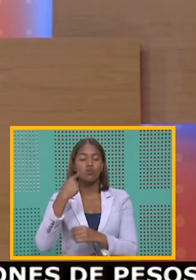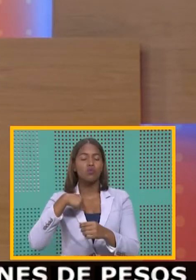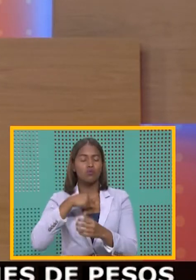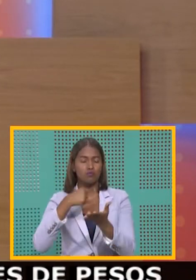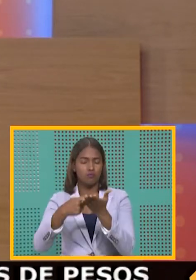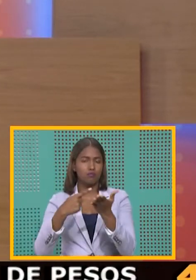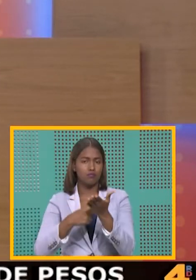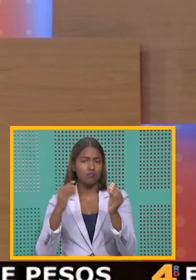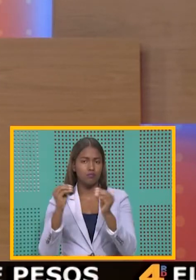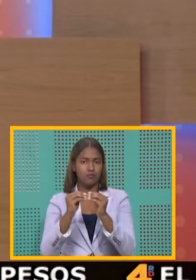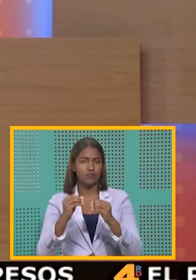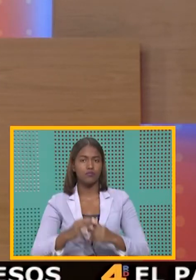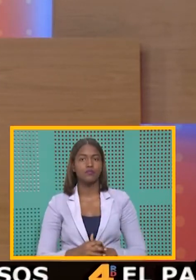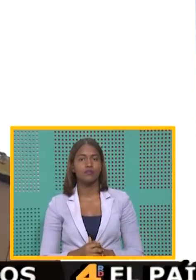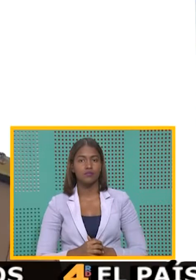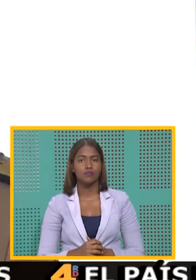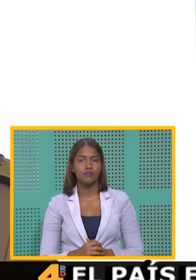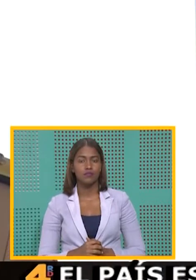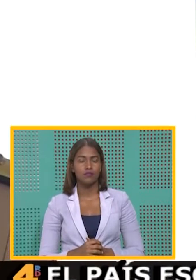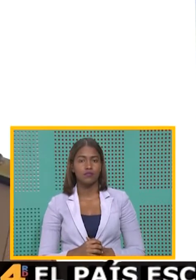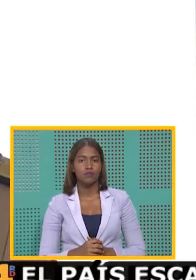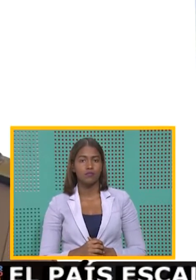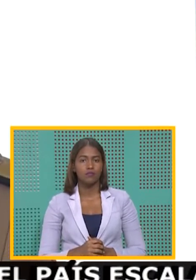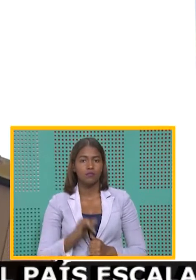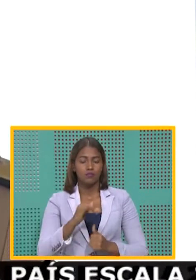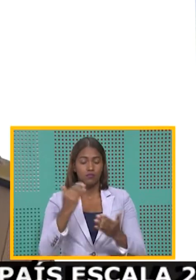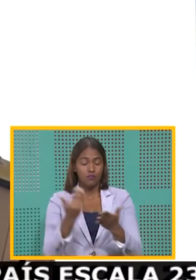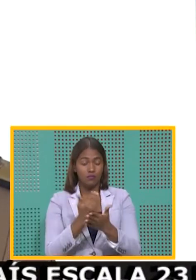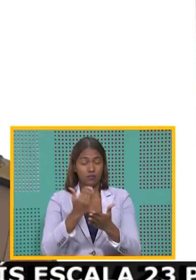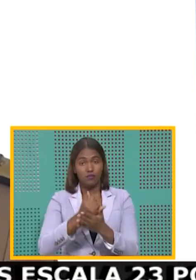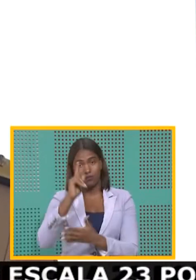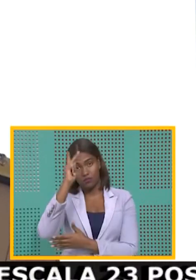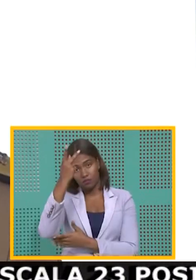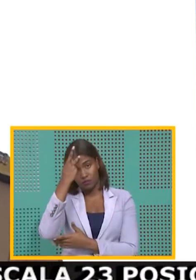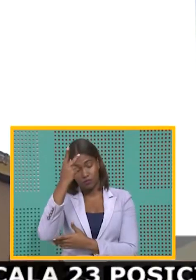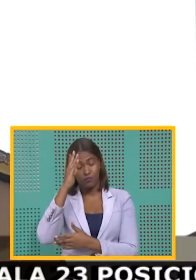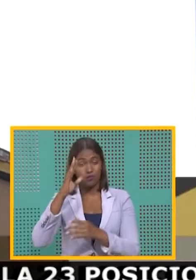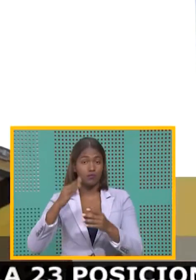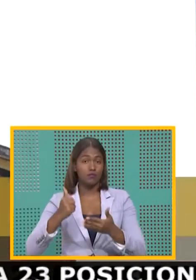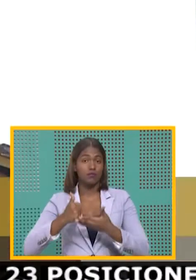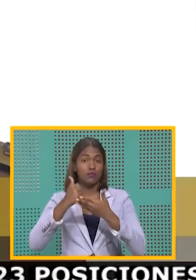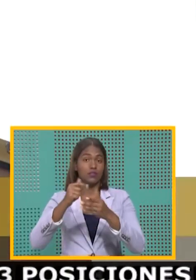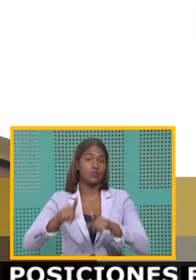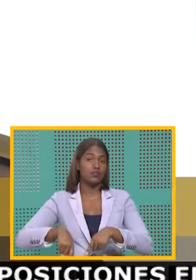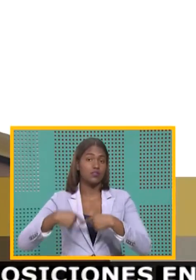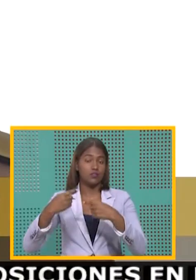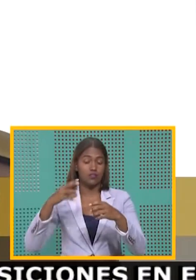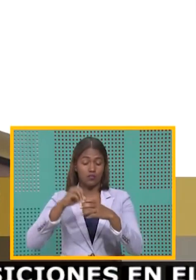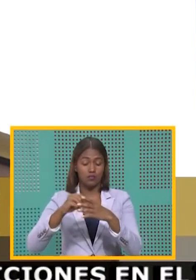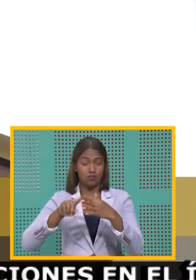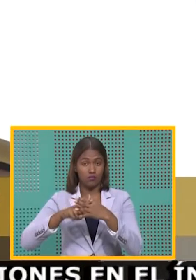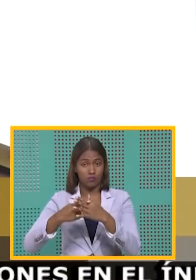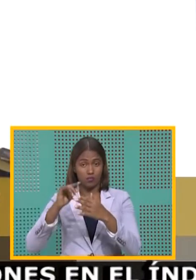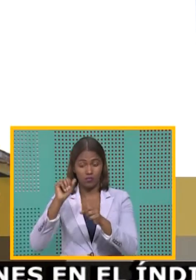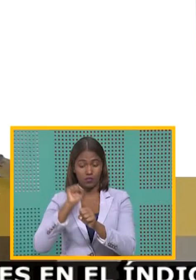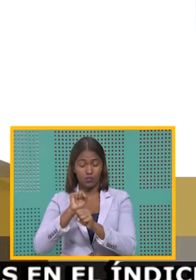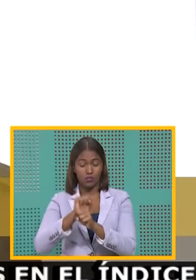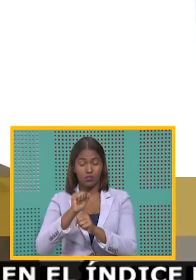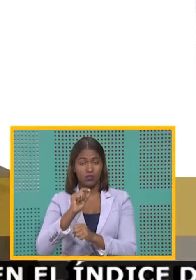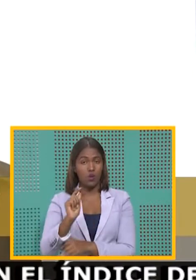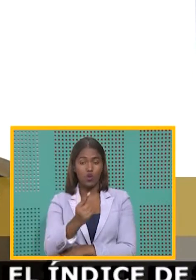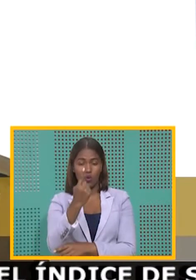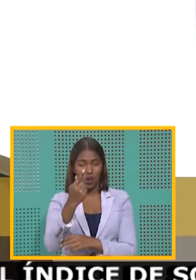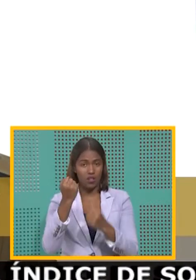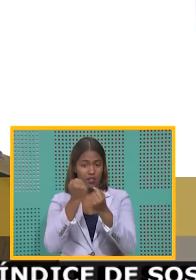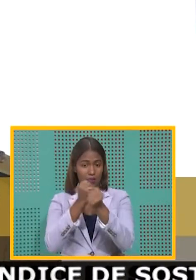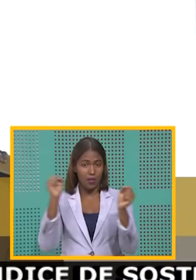nosotros contamos más. Esta novedosa política pública ha logrado desde su entrada en operación no solo